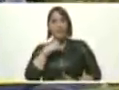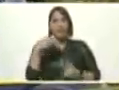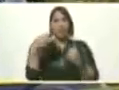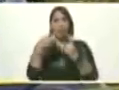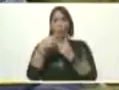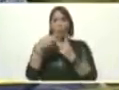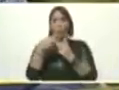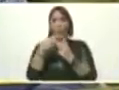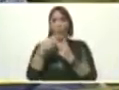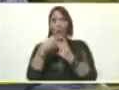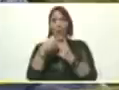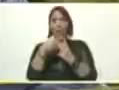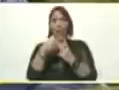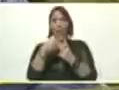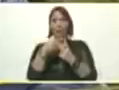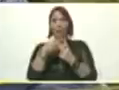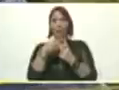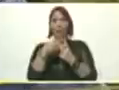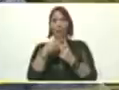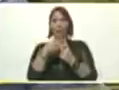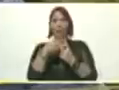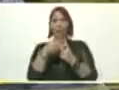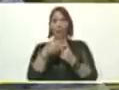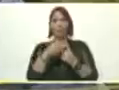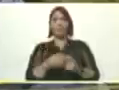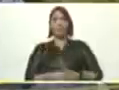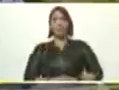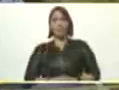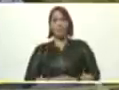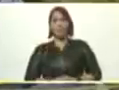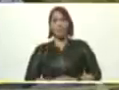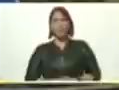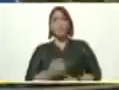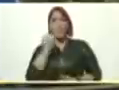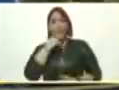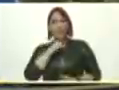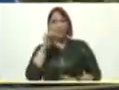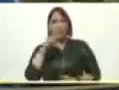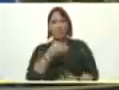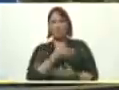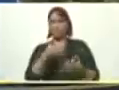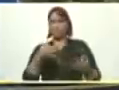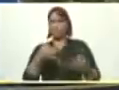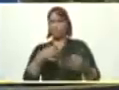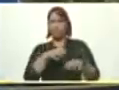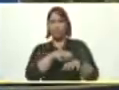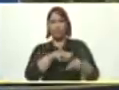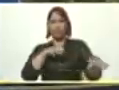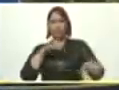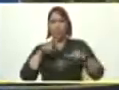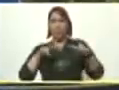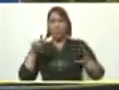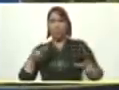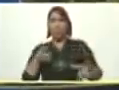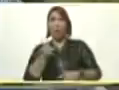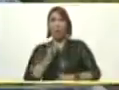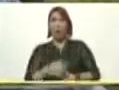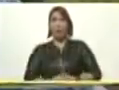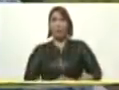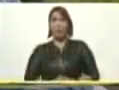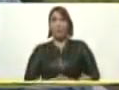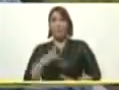Hesperia éxito total impresionante el sentido que se mueve verdad